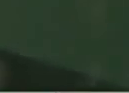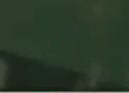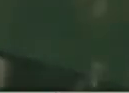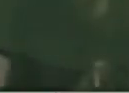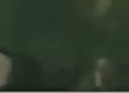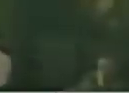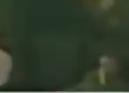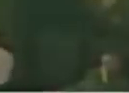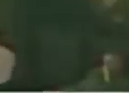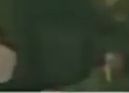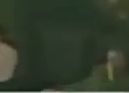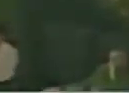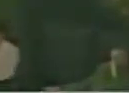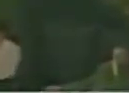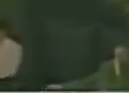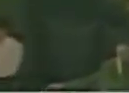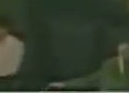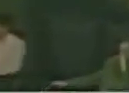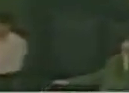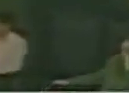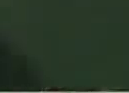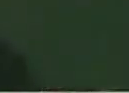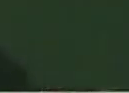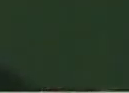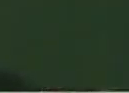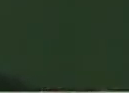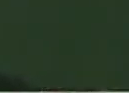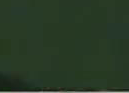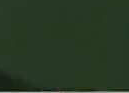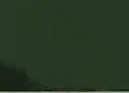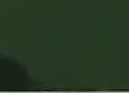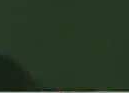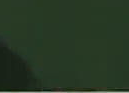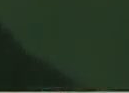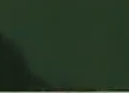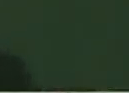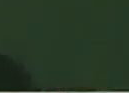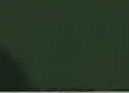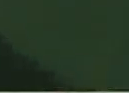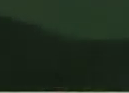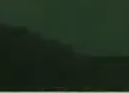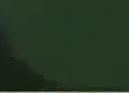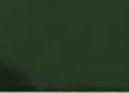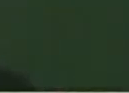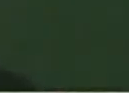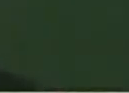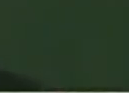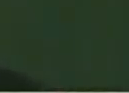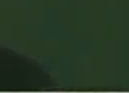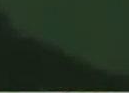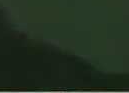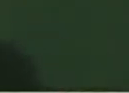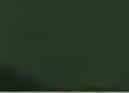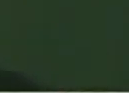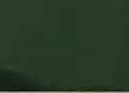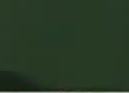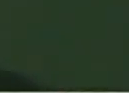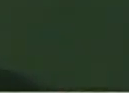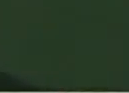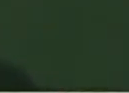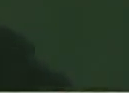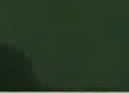latinoamericano. Cuba es un bastión de la dignidad latinoamericana y como